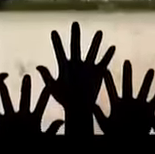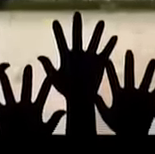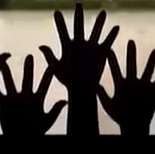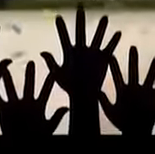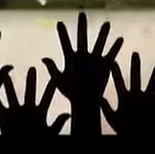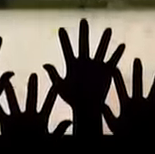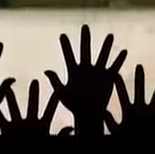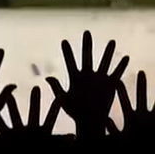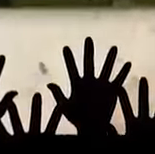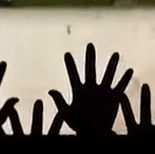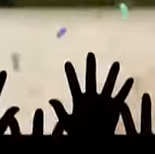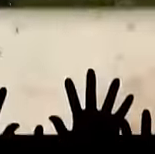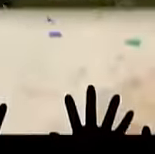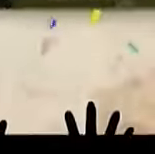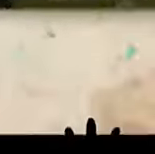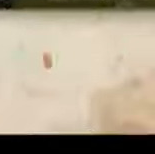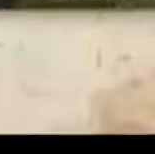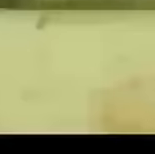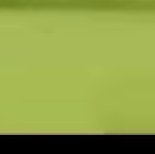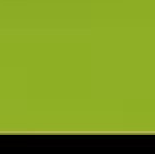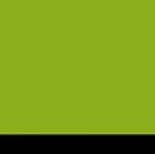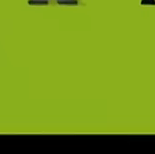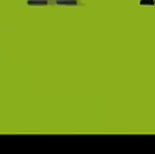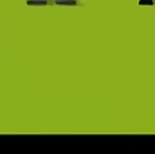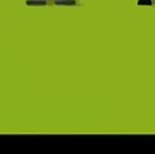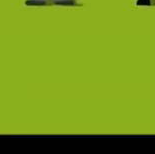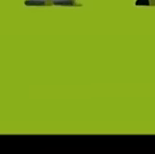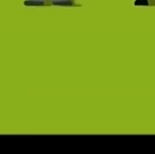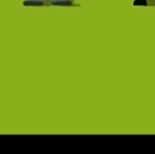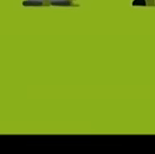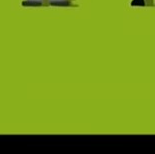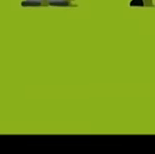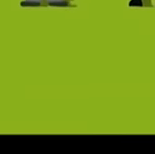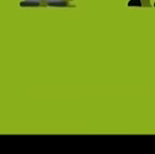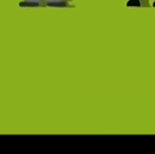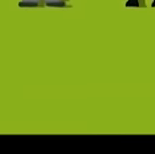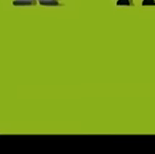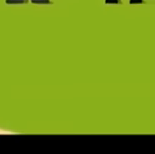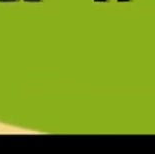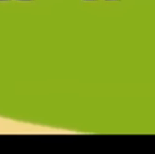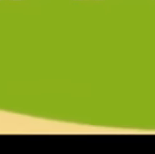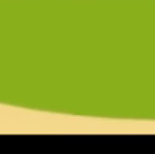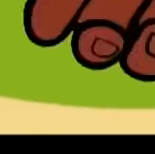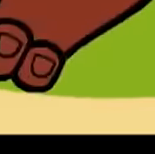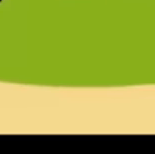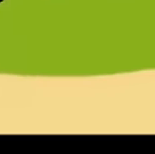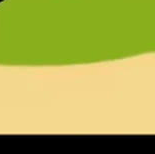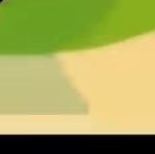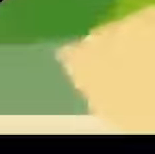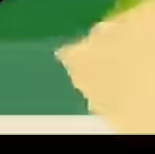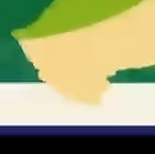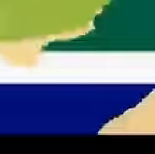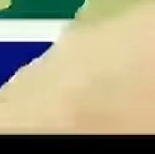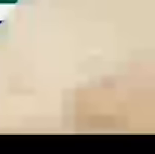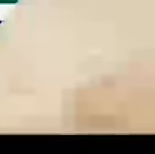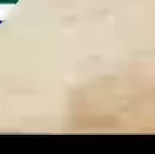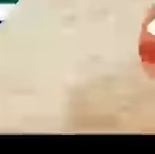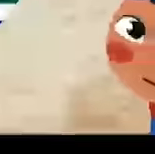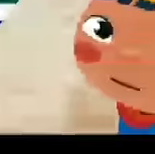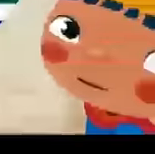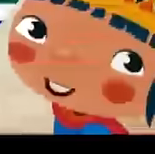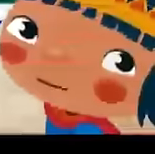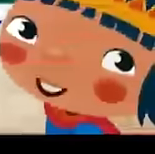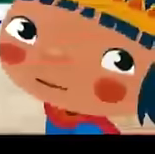Sudáfrica. Mandela pidió la colaboración de todos aquellos que lo juzgaron, mostrando de esta manera que respetaba sus pensamientos y que necesitaba